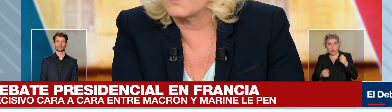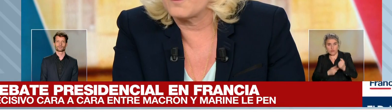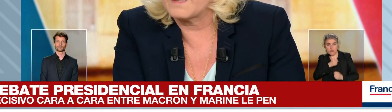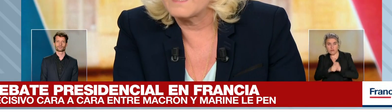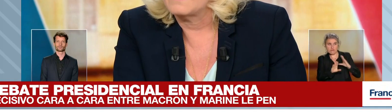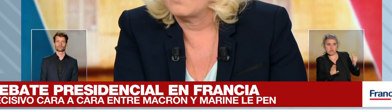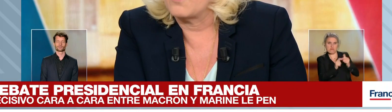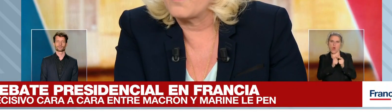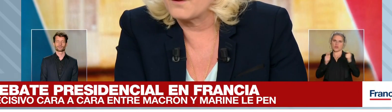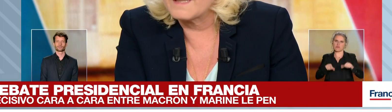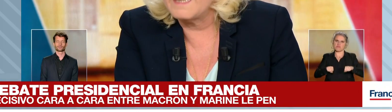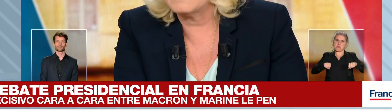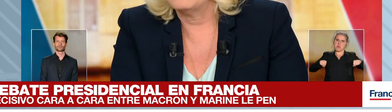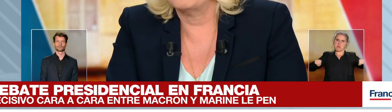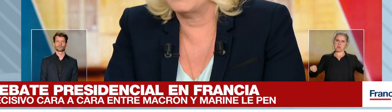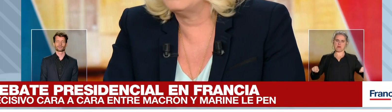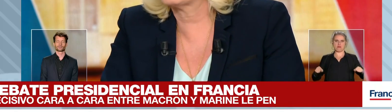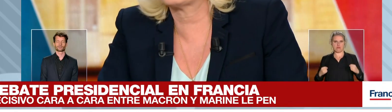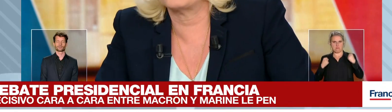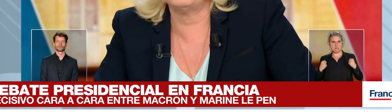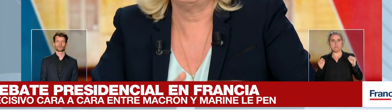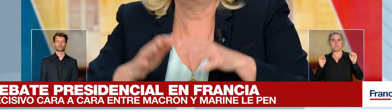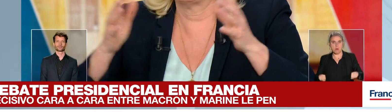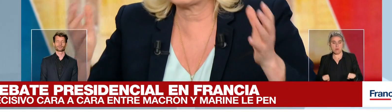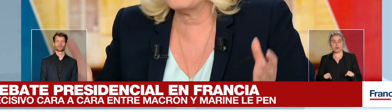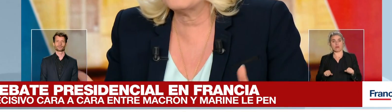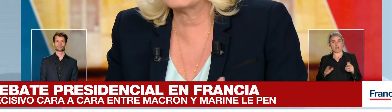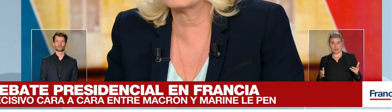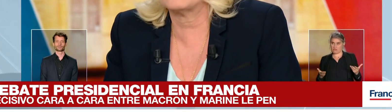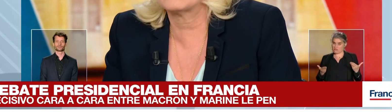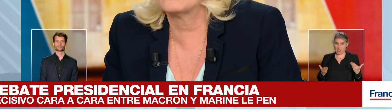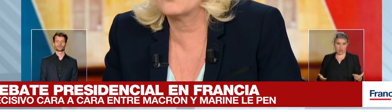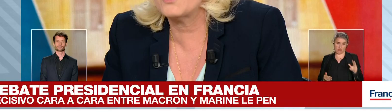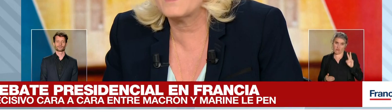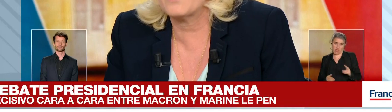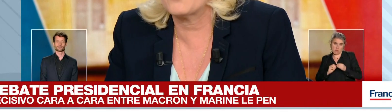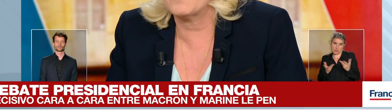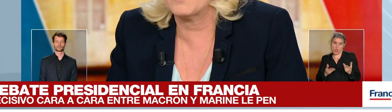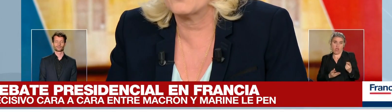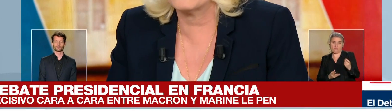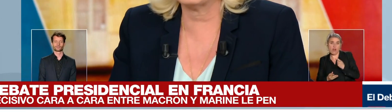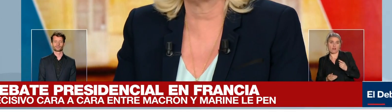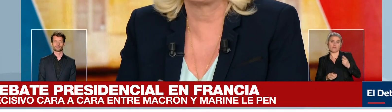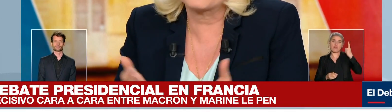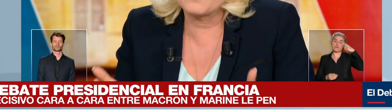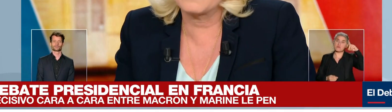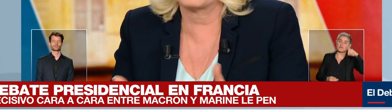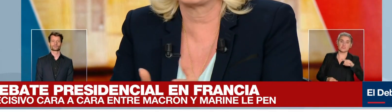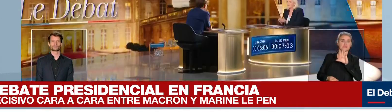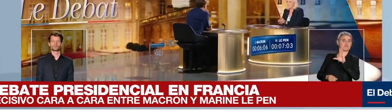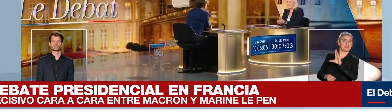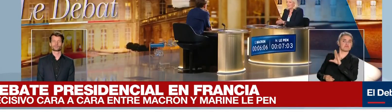particulares franceses y para la competitividad de las empresas francesas durante muchos años. Pero todo esto, con todos los